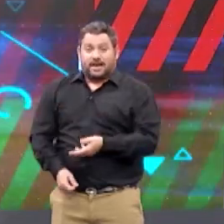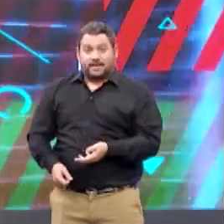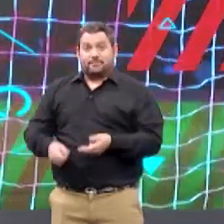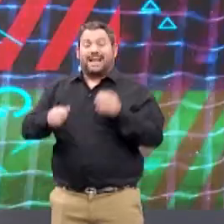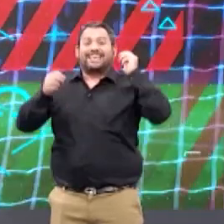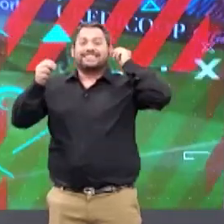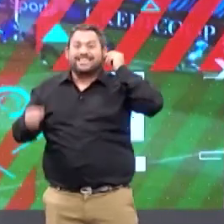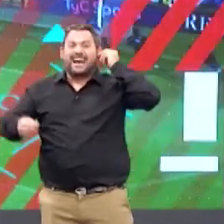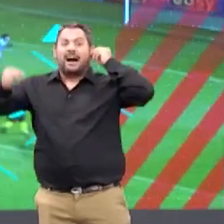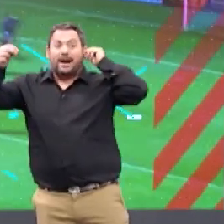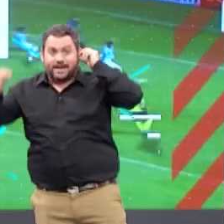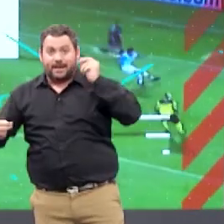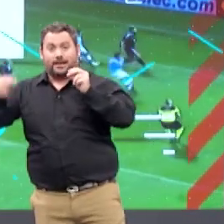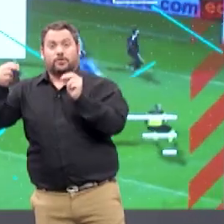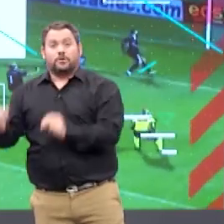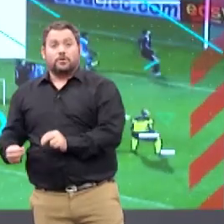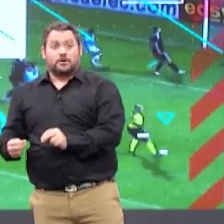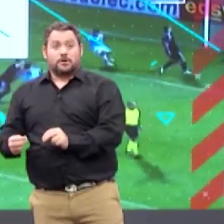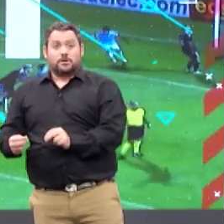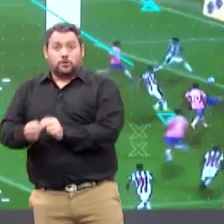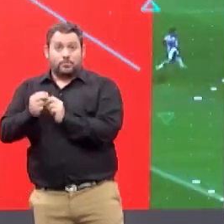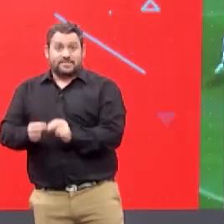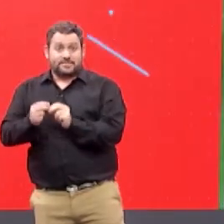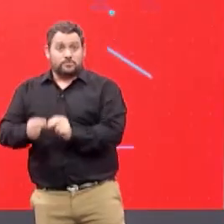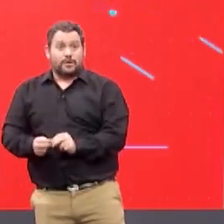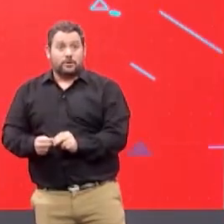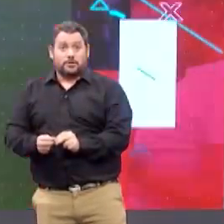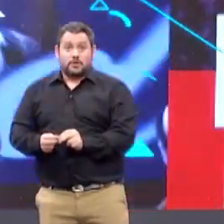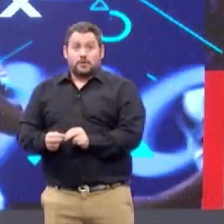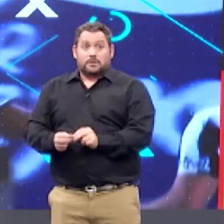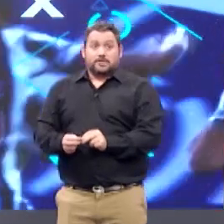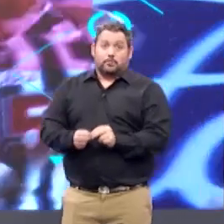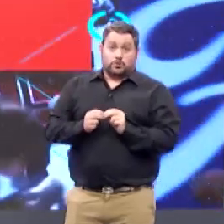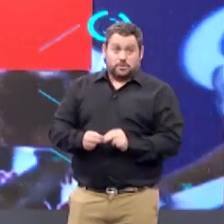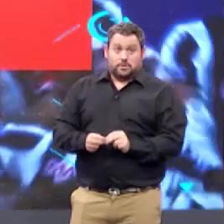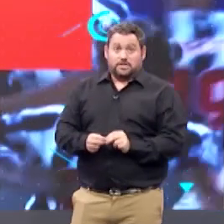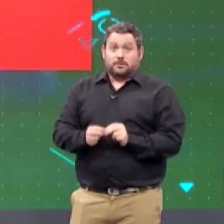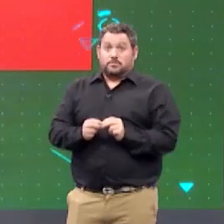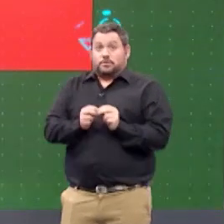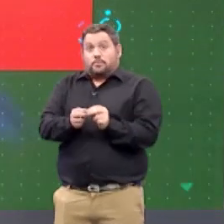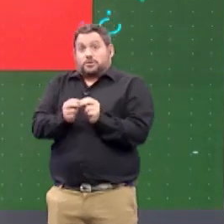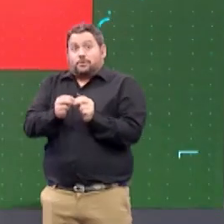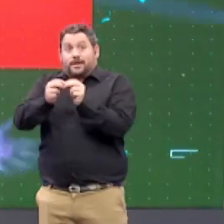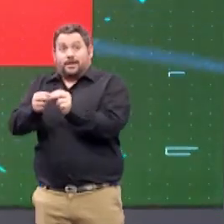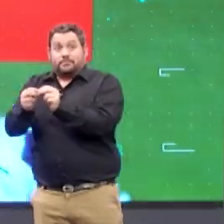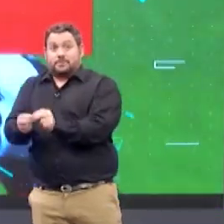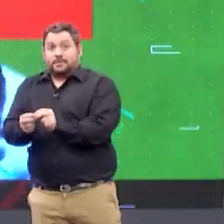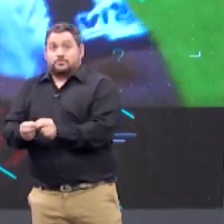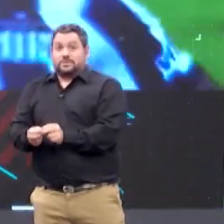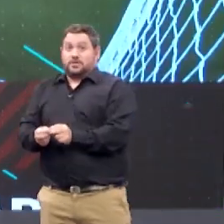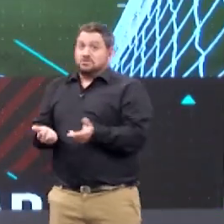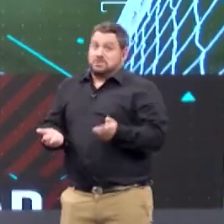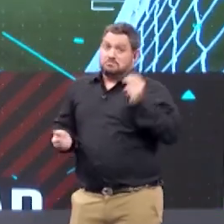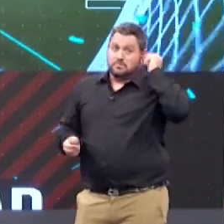García, a Ramírez, a quien sea, a marcar al lado del Longo, Longo pasa a ser un jugador... montón, ¿no? Y lo he demostrado en